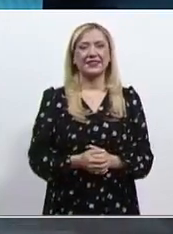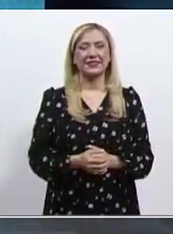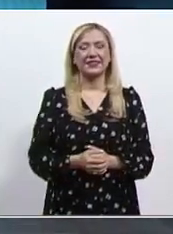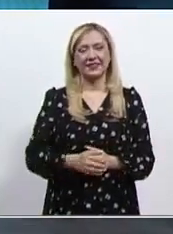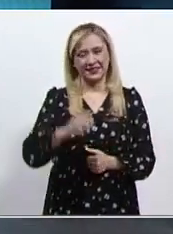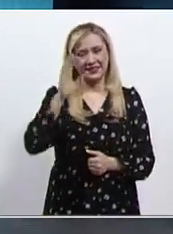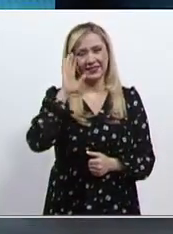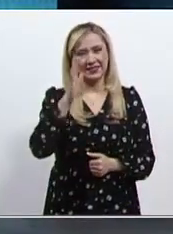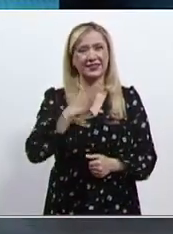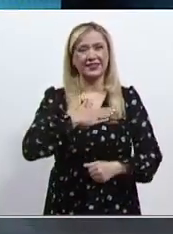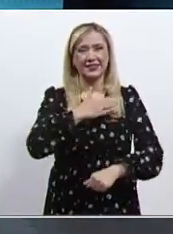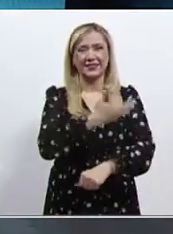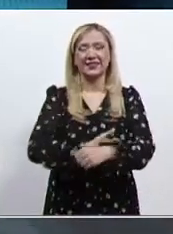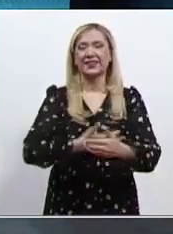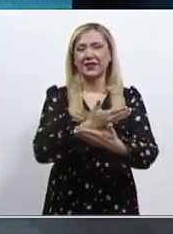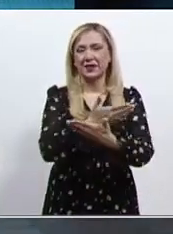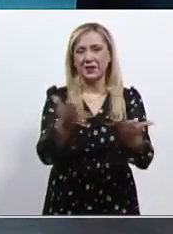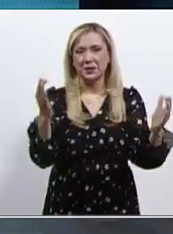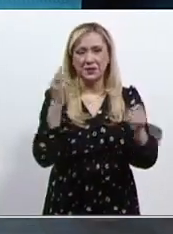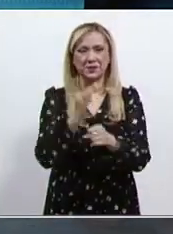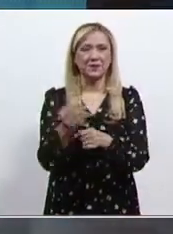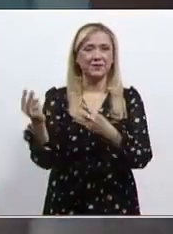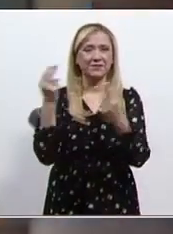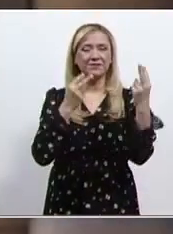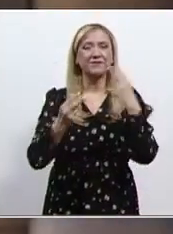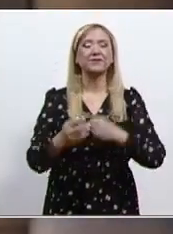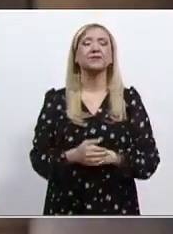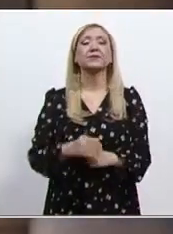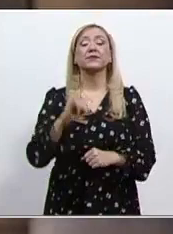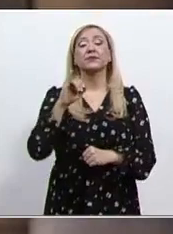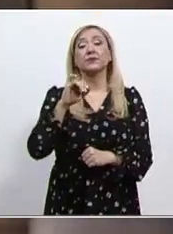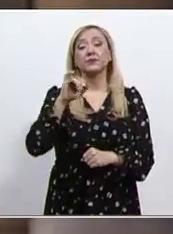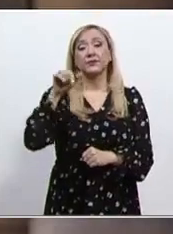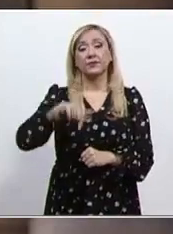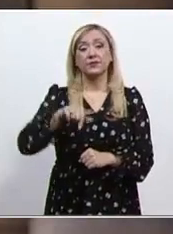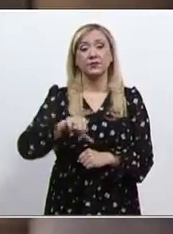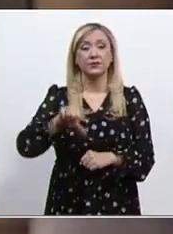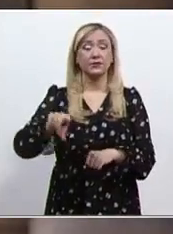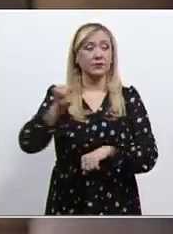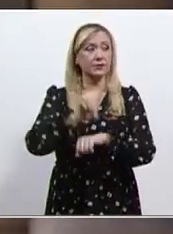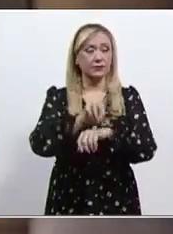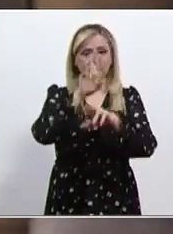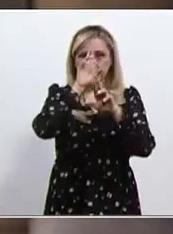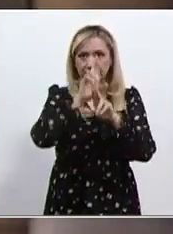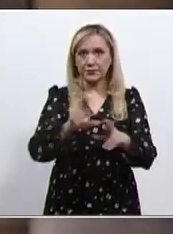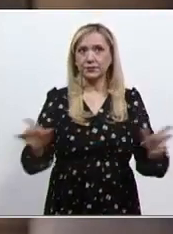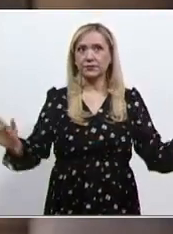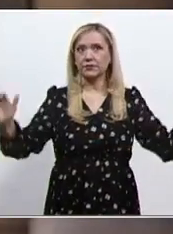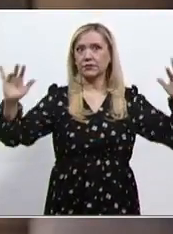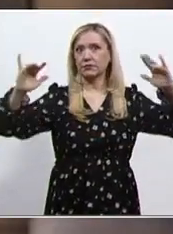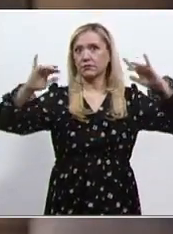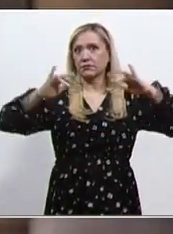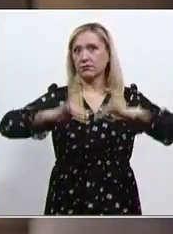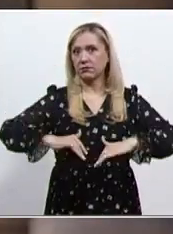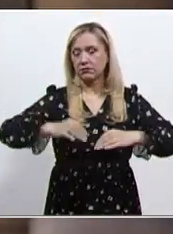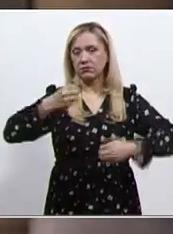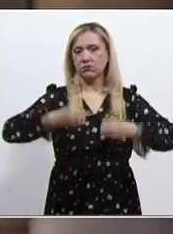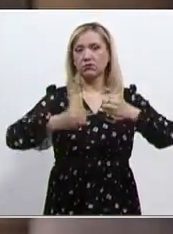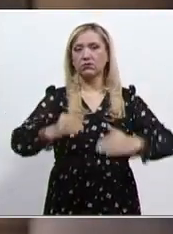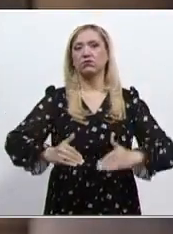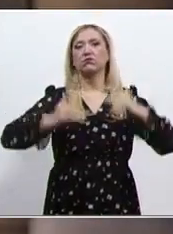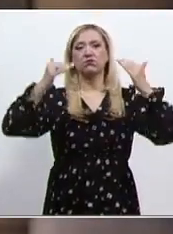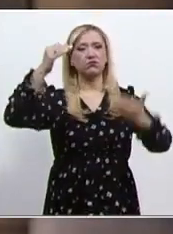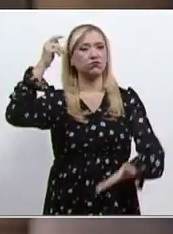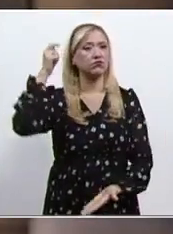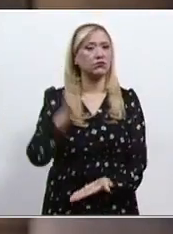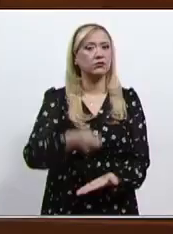qué tal Muy buenas tardes a todas las personas que siguen esta transmisión en sesión solemne conjunta los plenos de la suprema corte